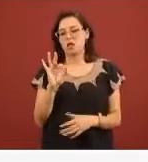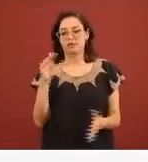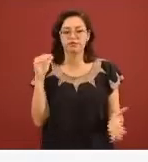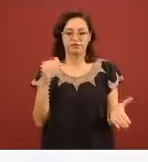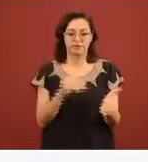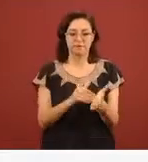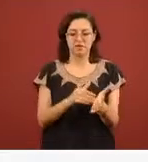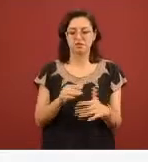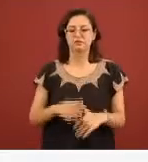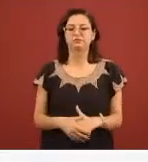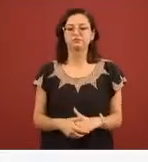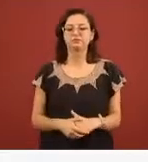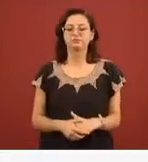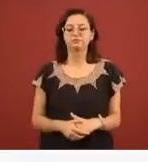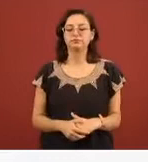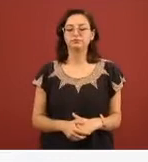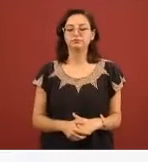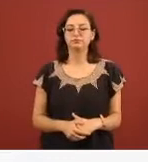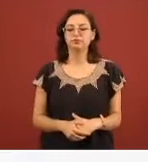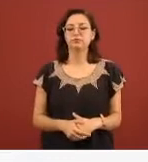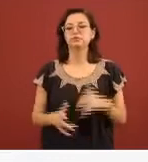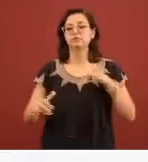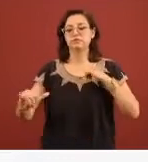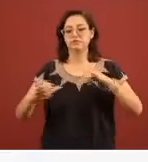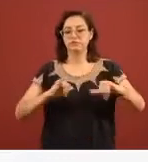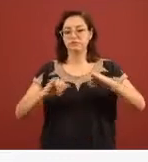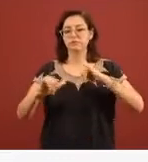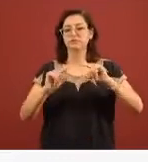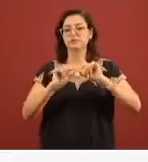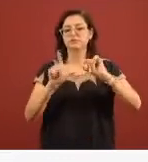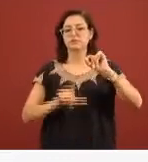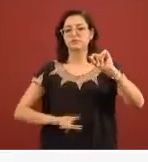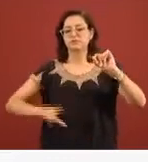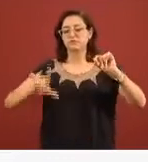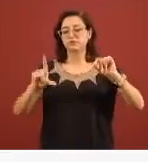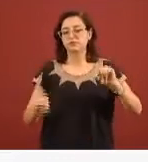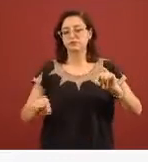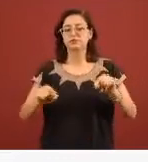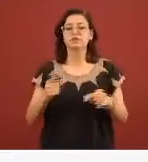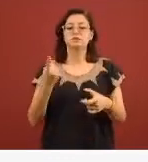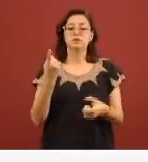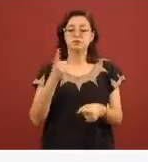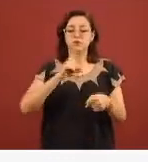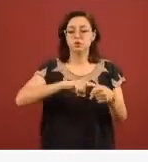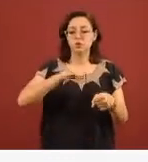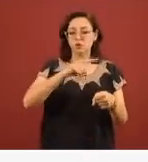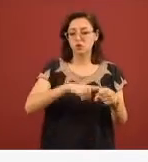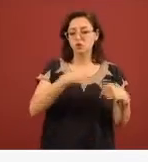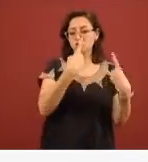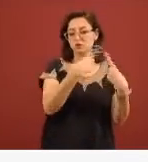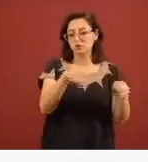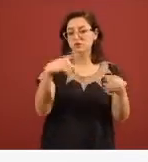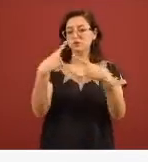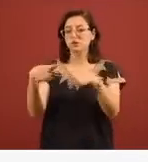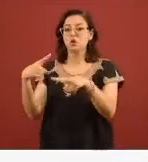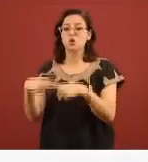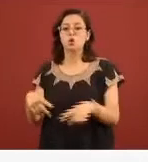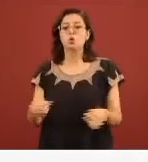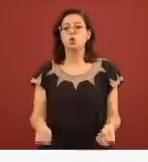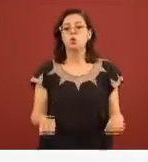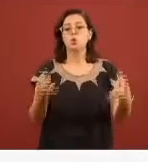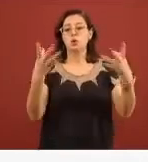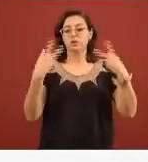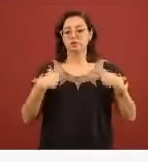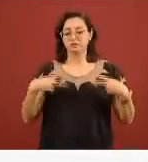esta enfermedad. Nuestro mapa ya de costumbre de distribución de carga de enfermedad, quiere decir de casos